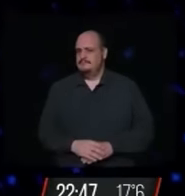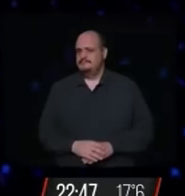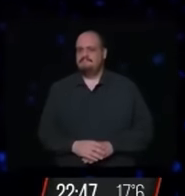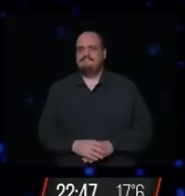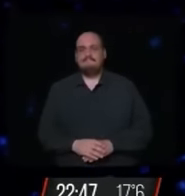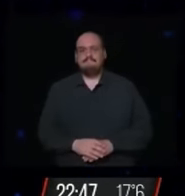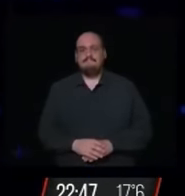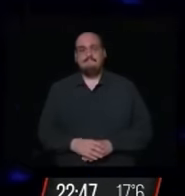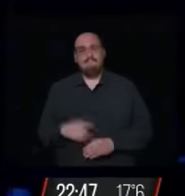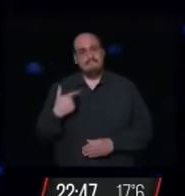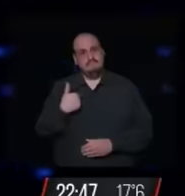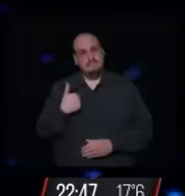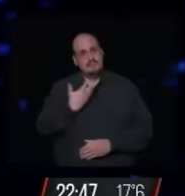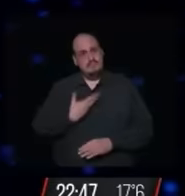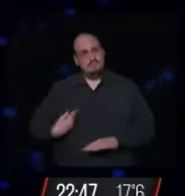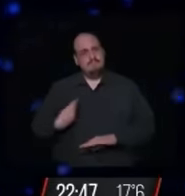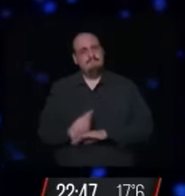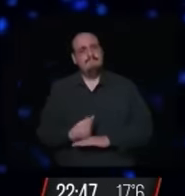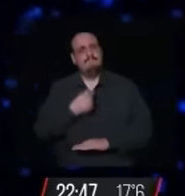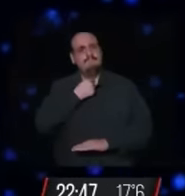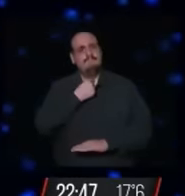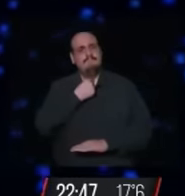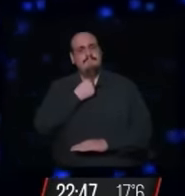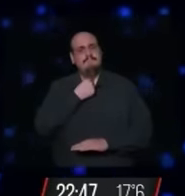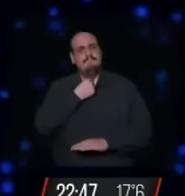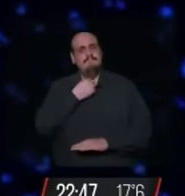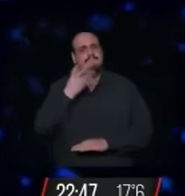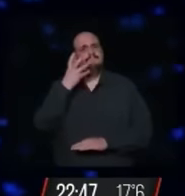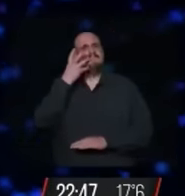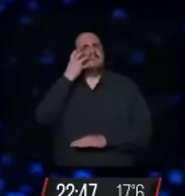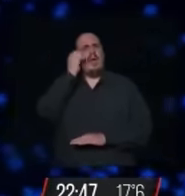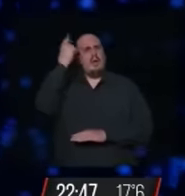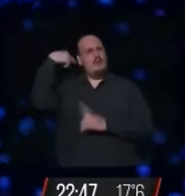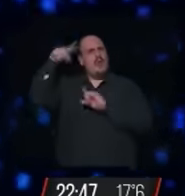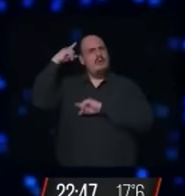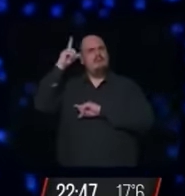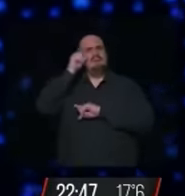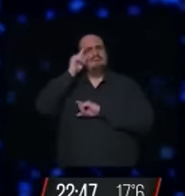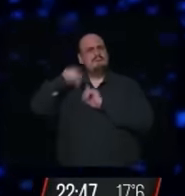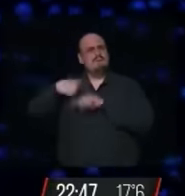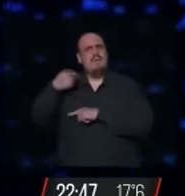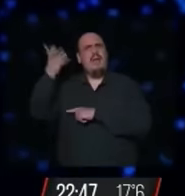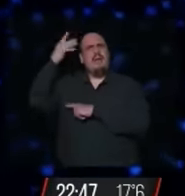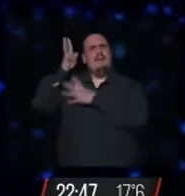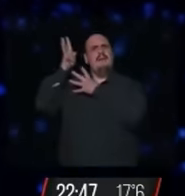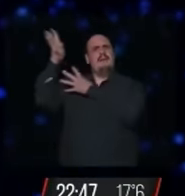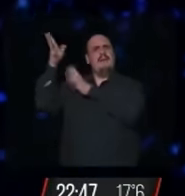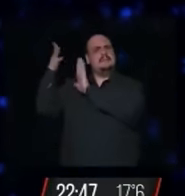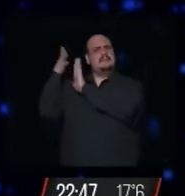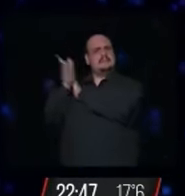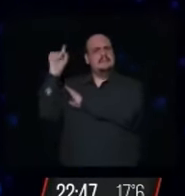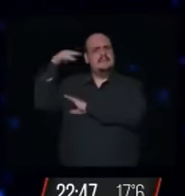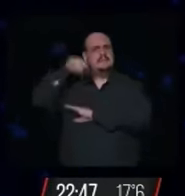Quiero ser presidente porque mis abuelos y mis viejos llegaron acá escapando de una guerra. Y este país les dio